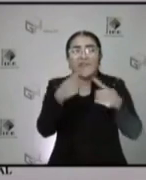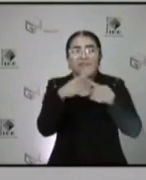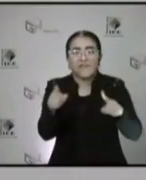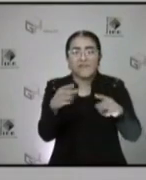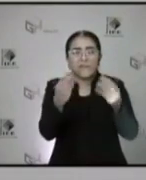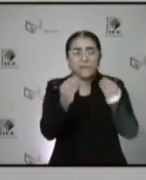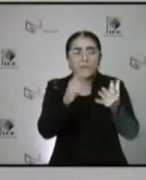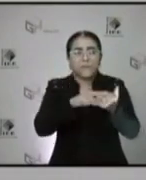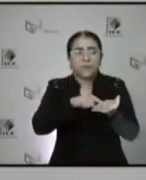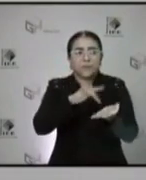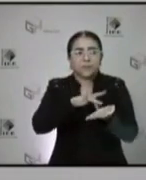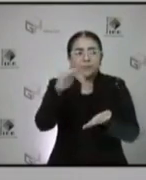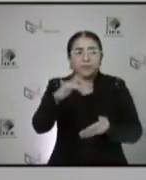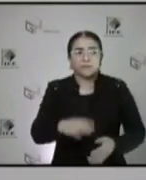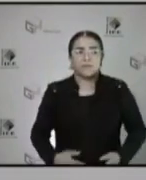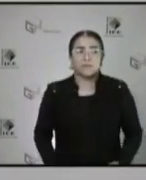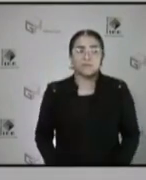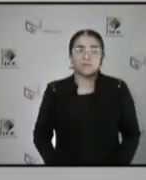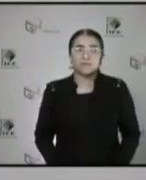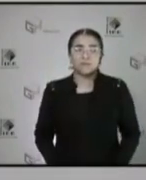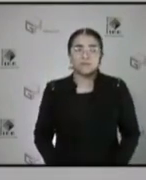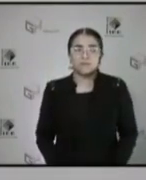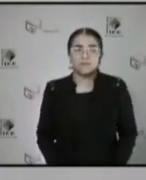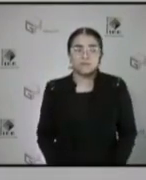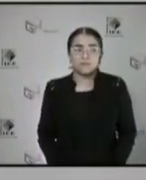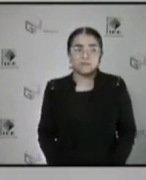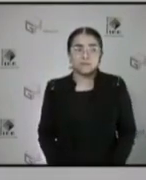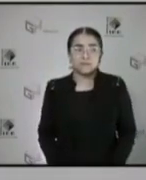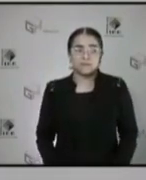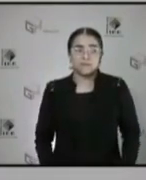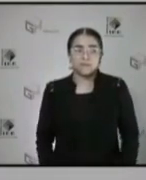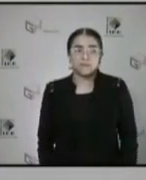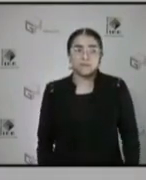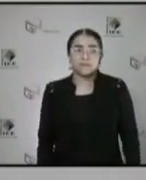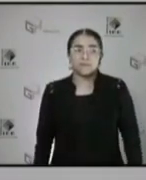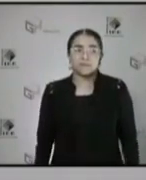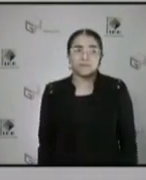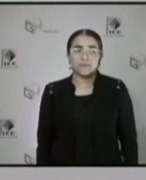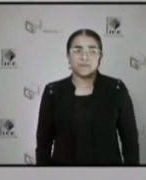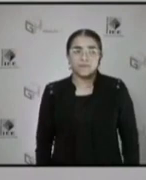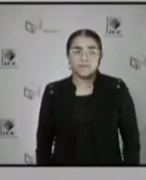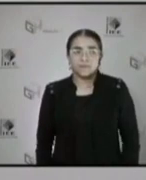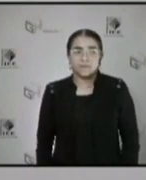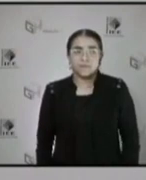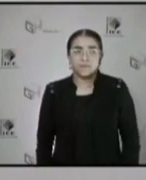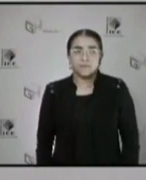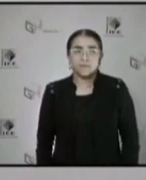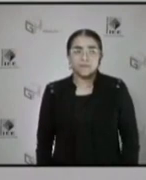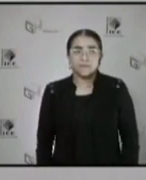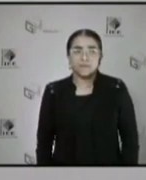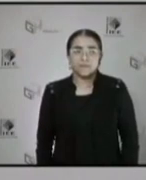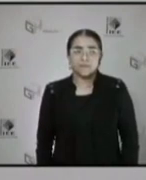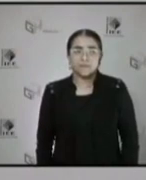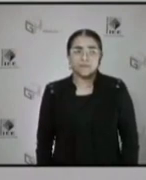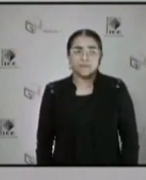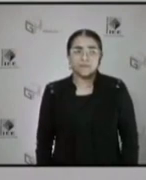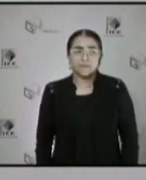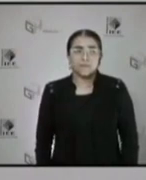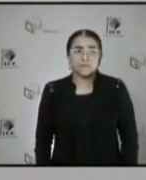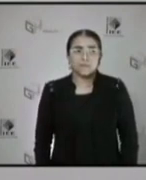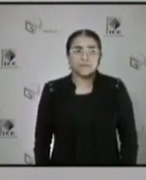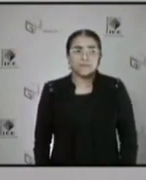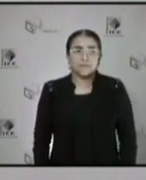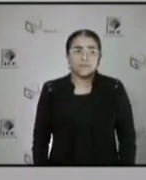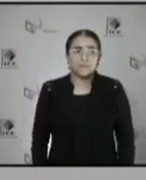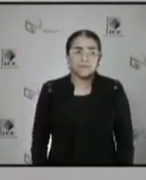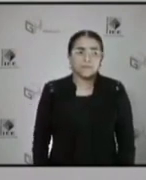gracias. Gracias. Vamos ahora al espacio de réplicas. Les recuerdo que como pidan la palabra y la pueden pedir en cualquier momento levantando la mano, se